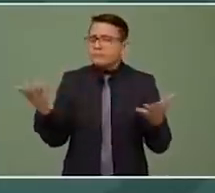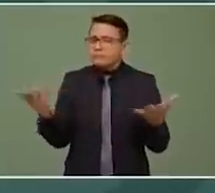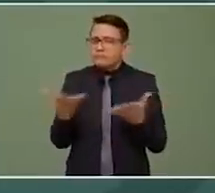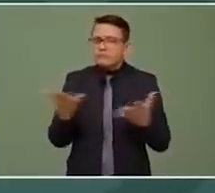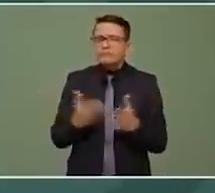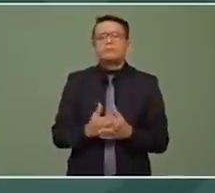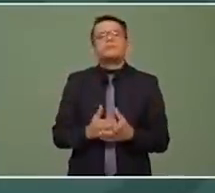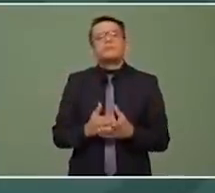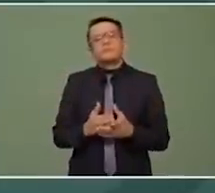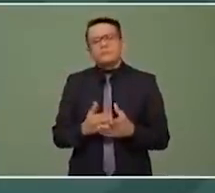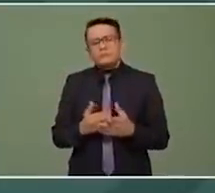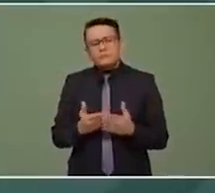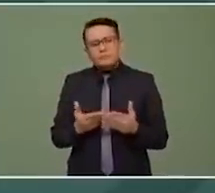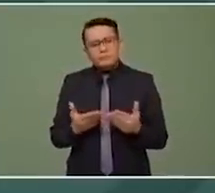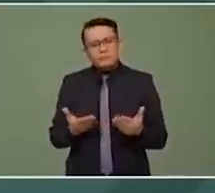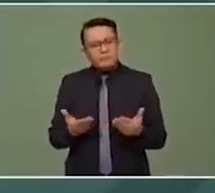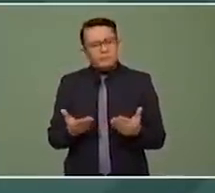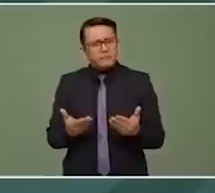médicos